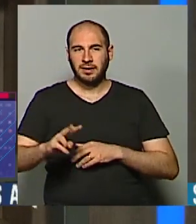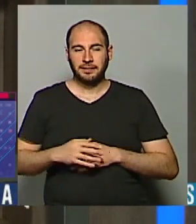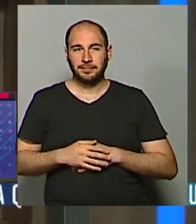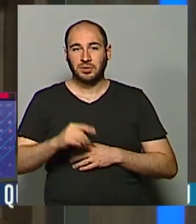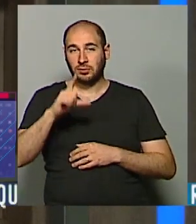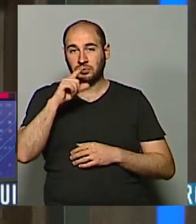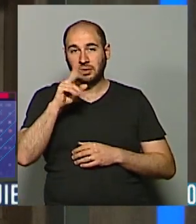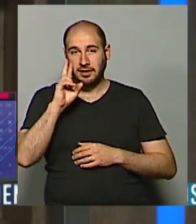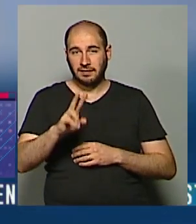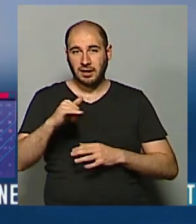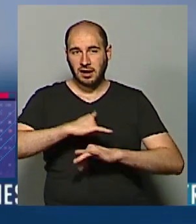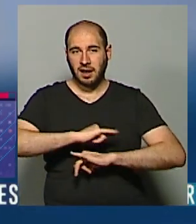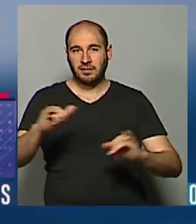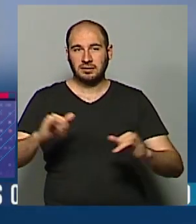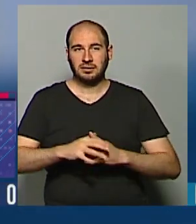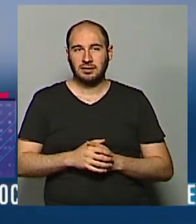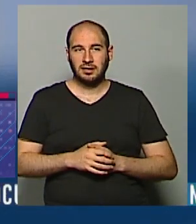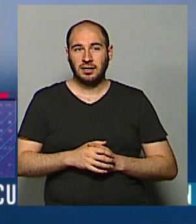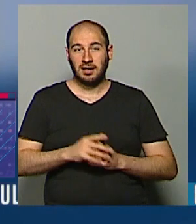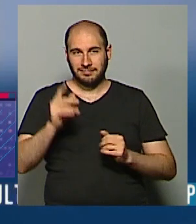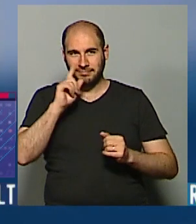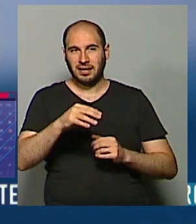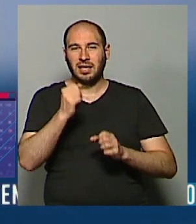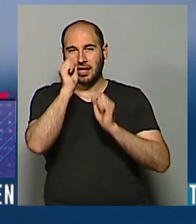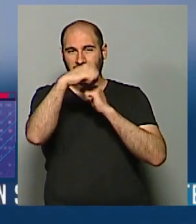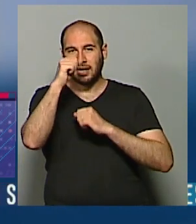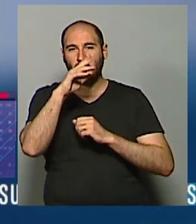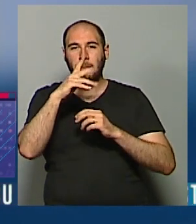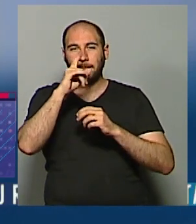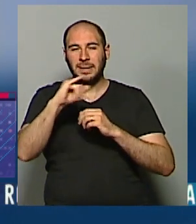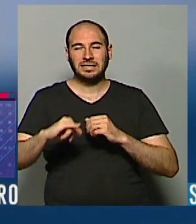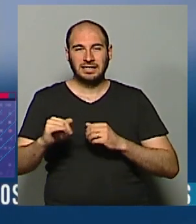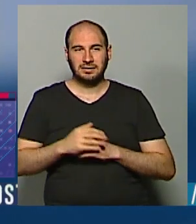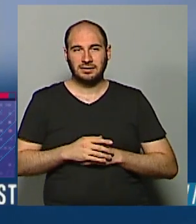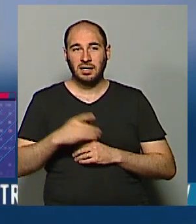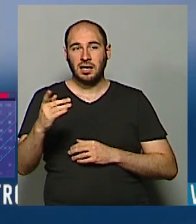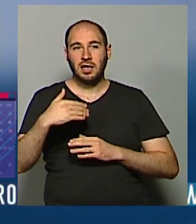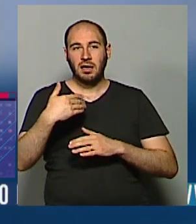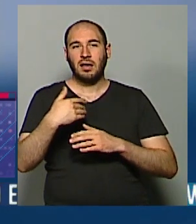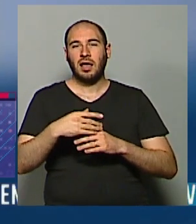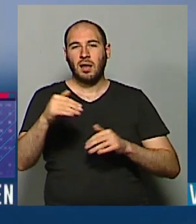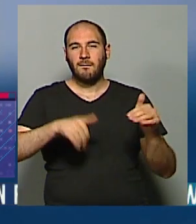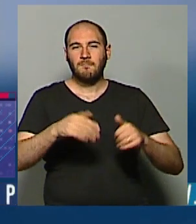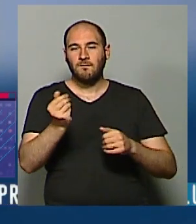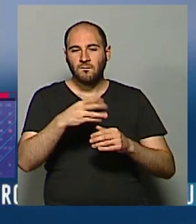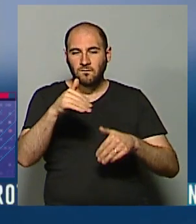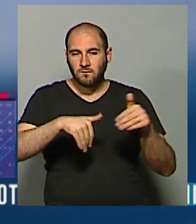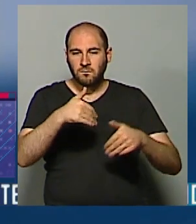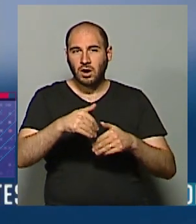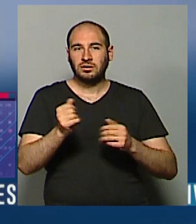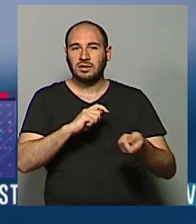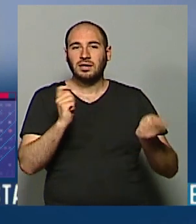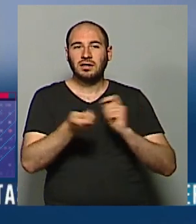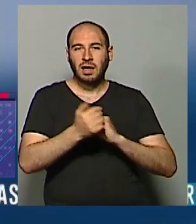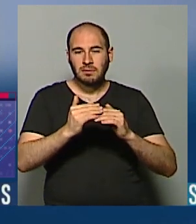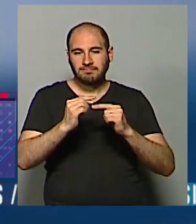el Twitter, donde se informaba que ahí está, el ingeniero Daniel Martínez, que la evolución del escrutinio de los votos observados no modifica